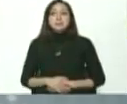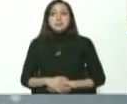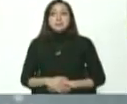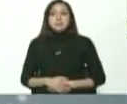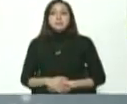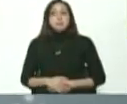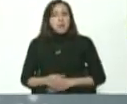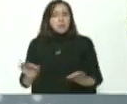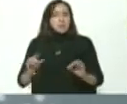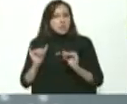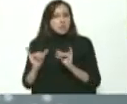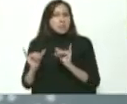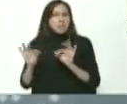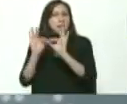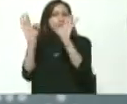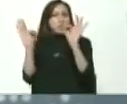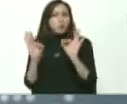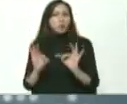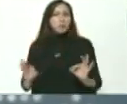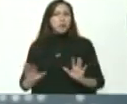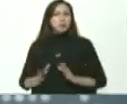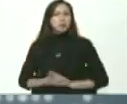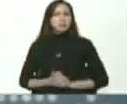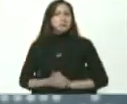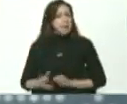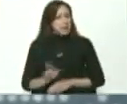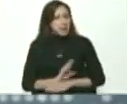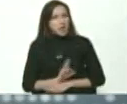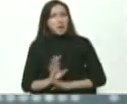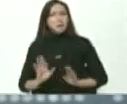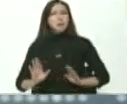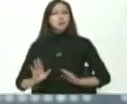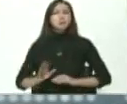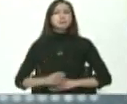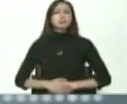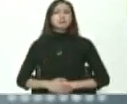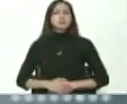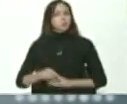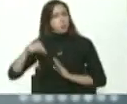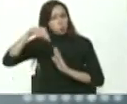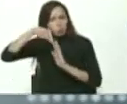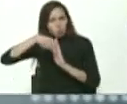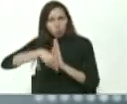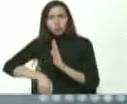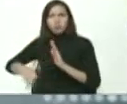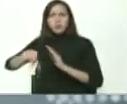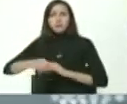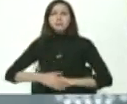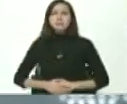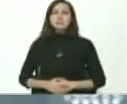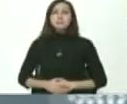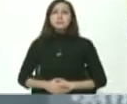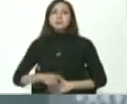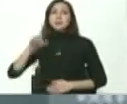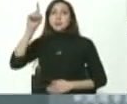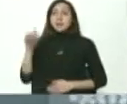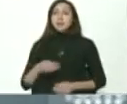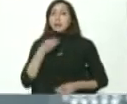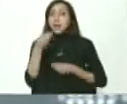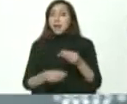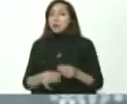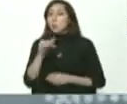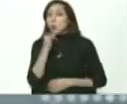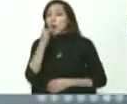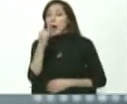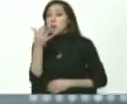de esta manera acelerada, profunda, y que haya hecho estos anuncios